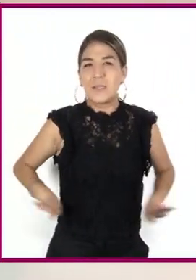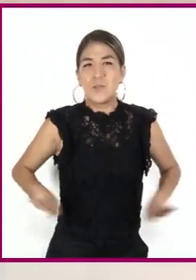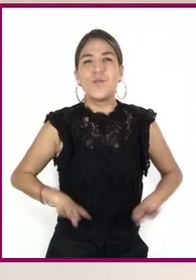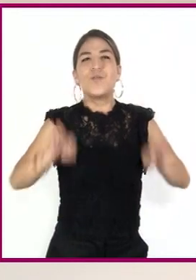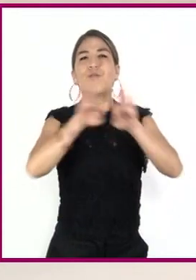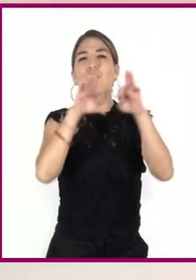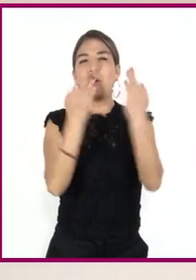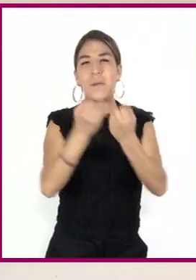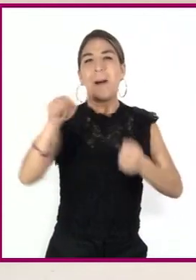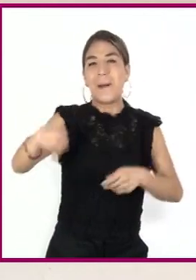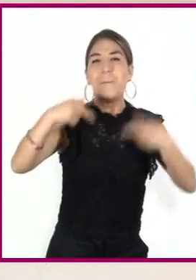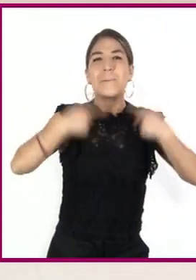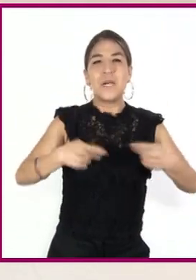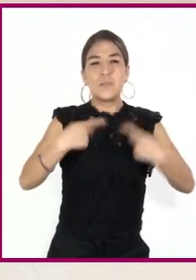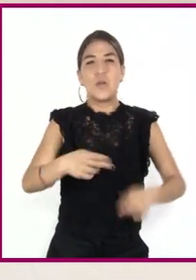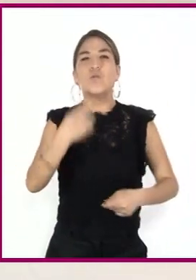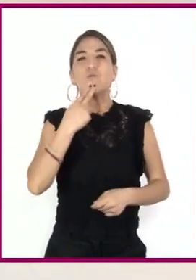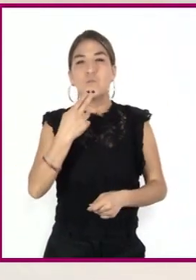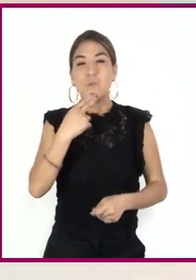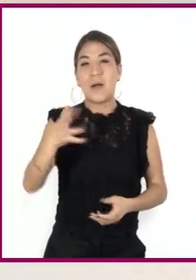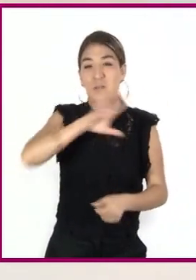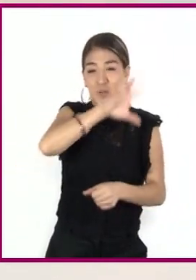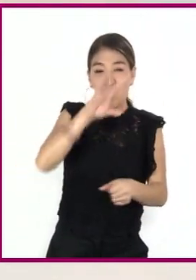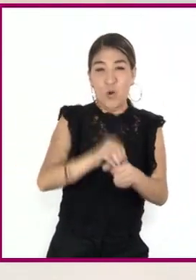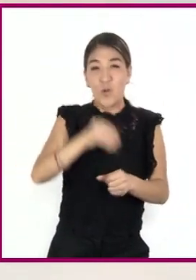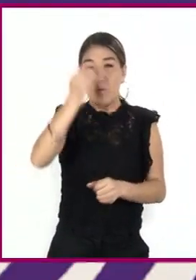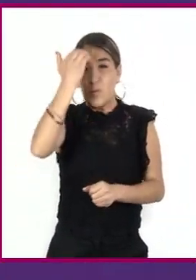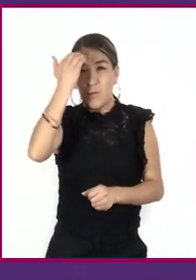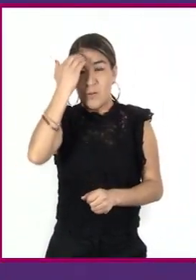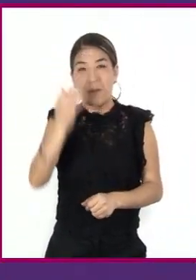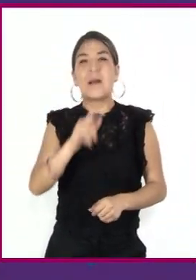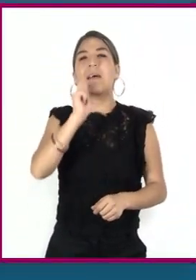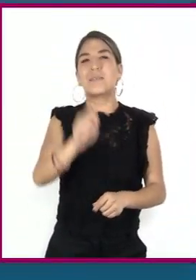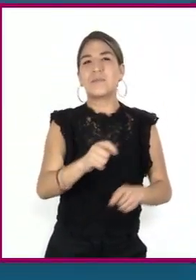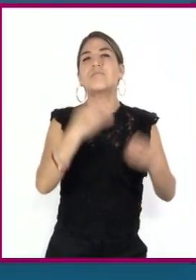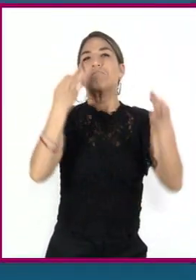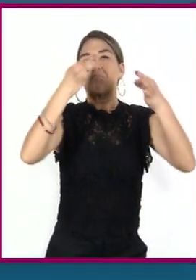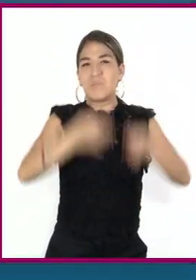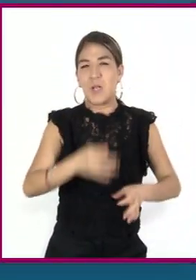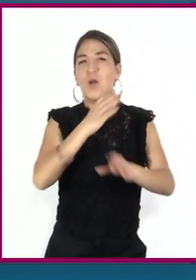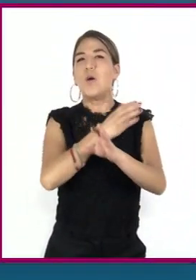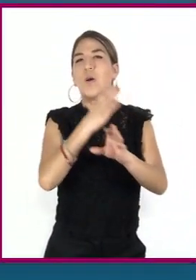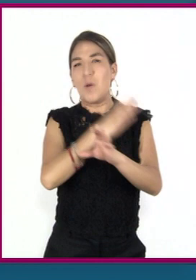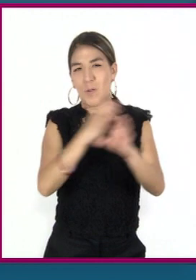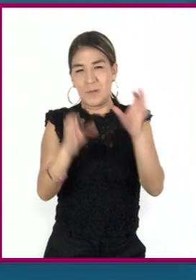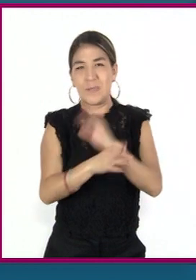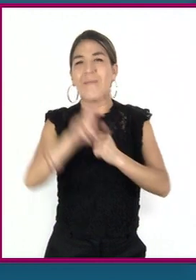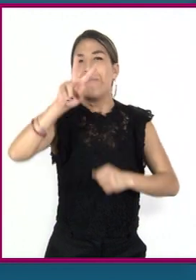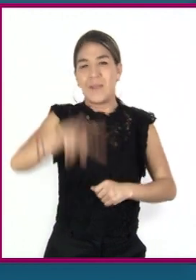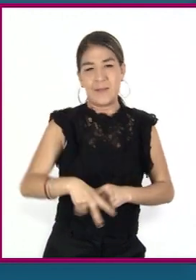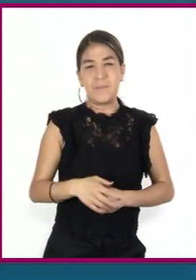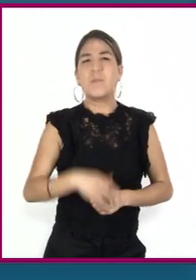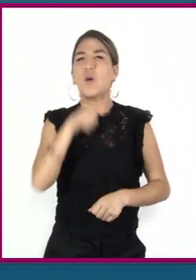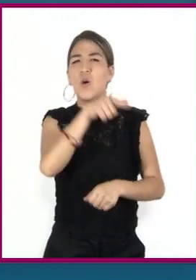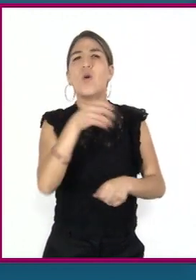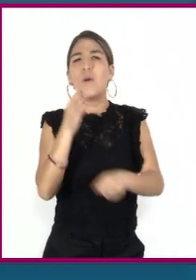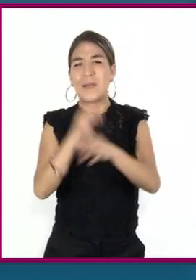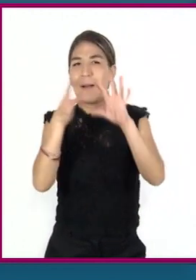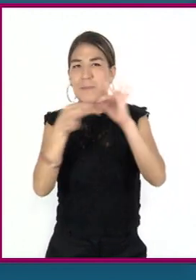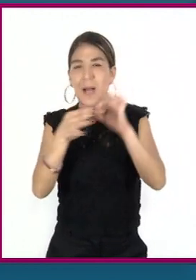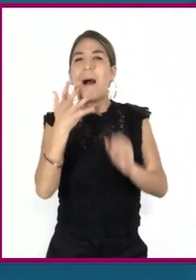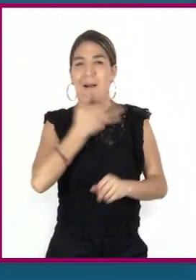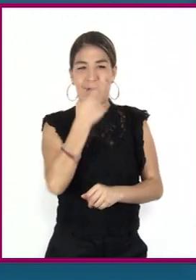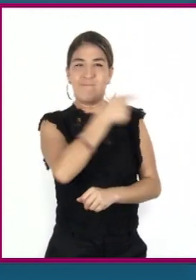en que las personas utilizan el conocimiento en una situación real. Se encuentra disponible en la siguiente dirección electrónica